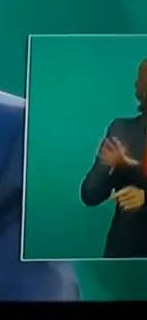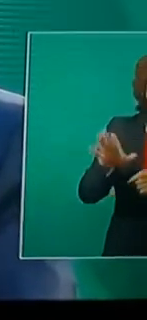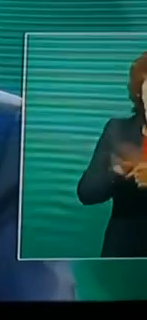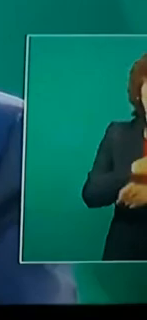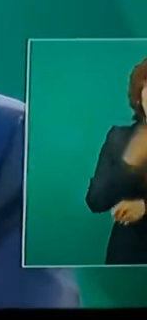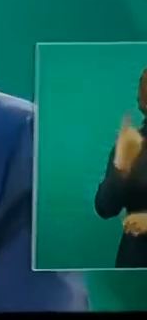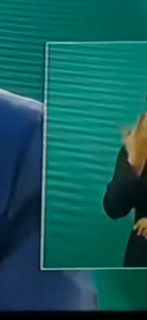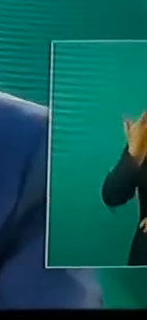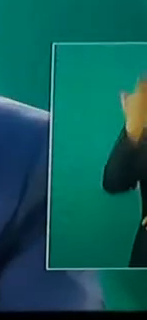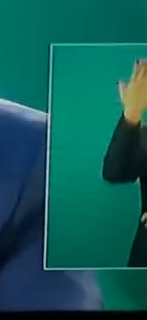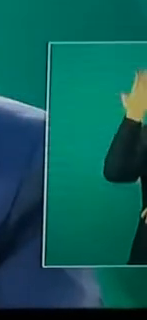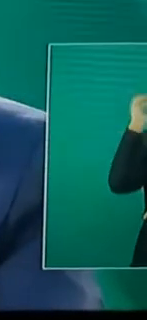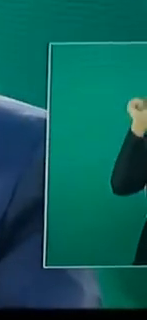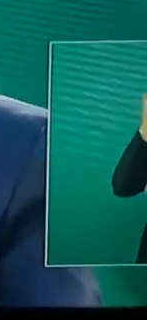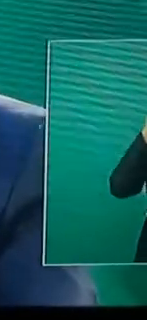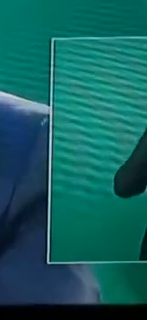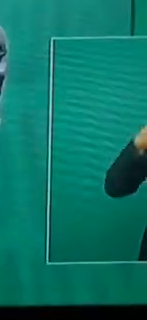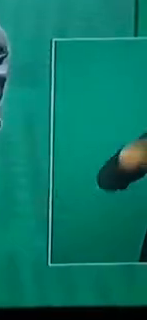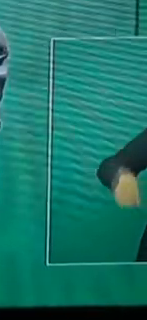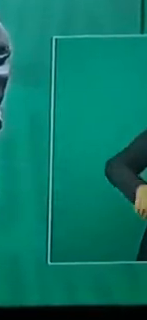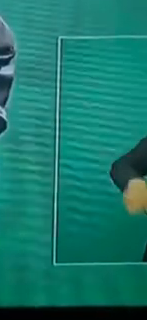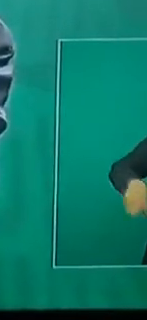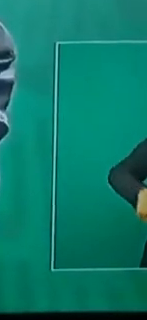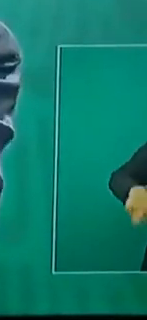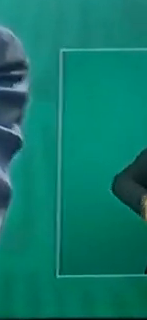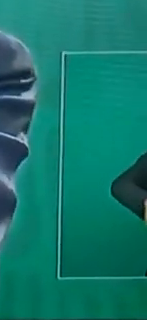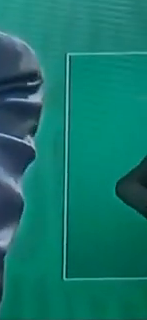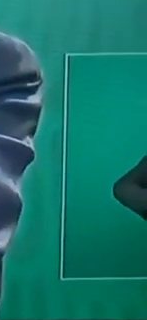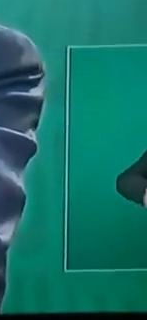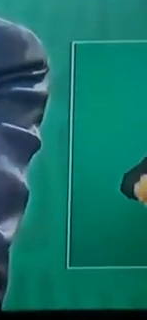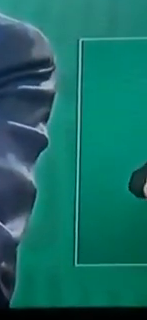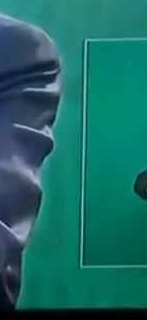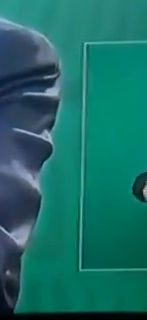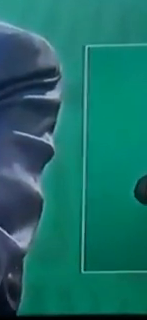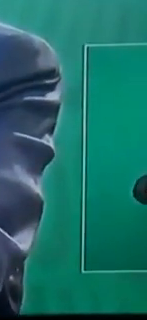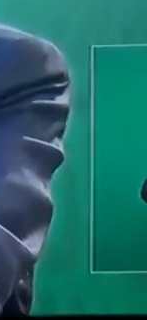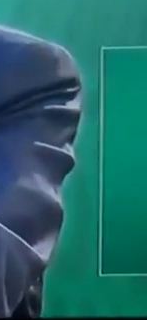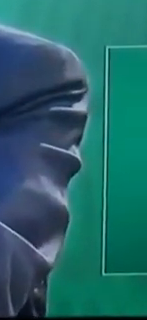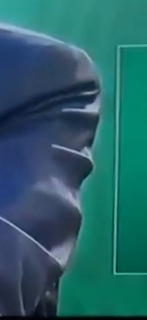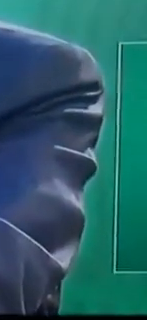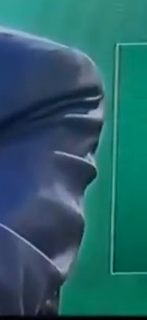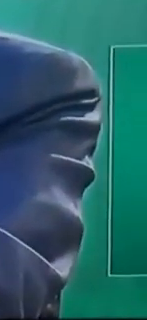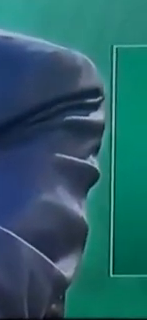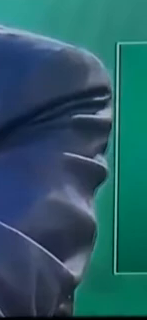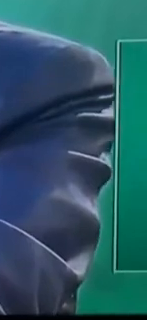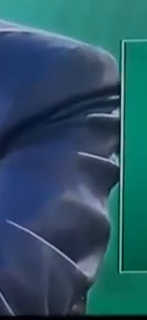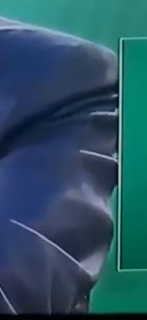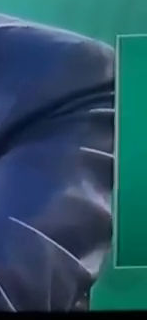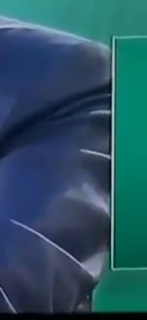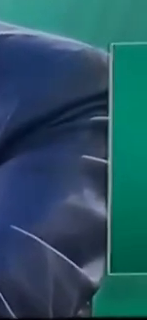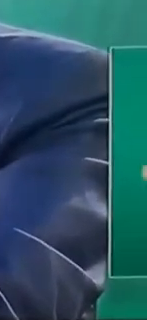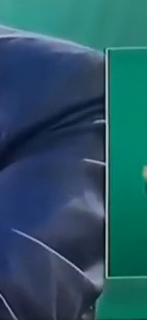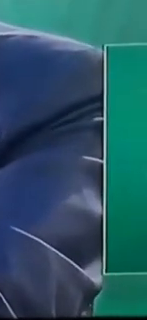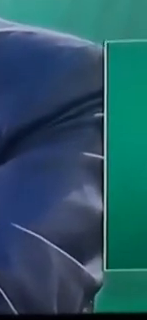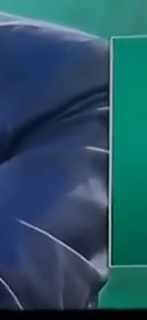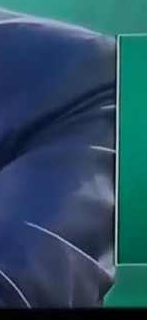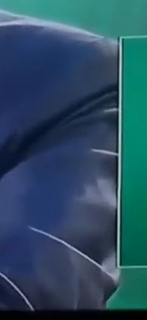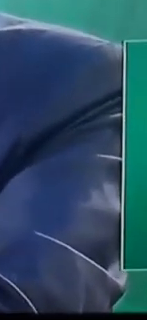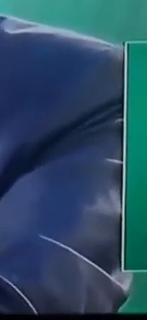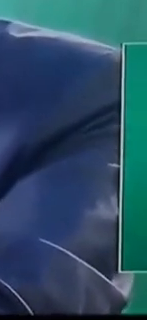manera deliberada para dejarles el mercado de los energéticos a